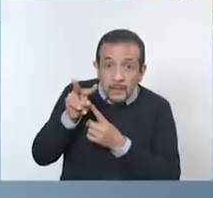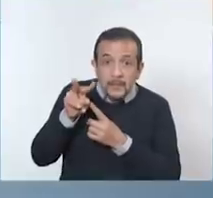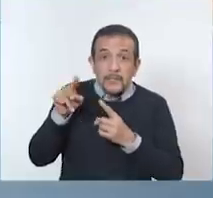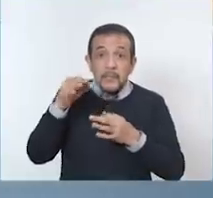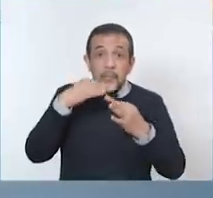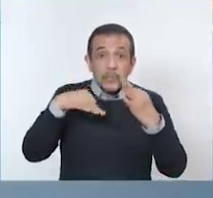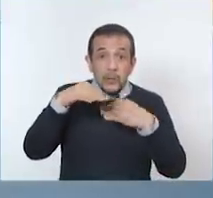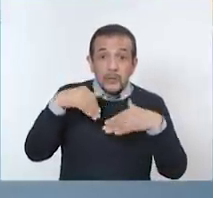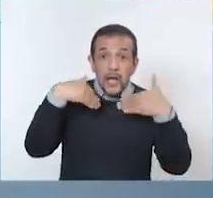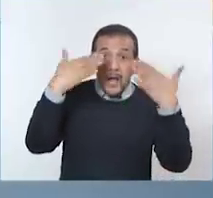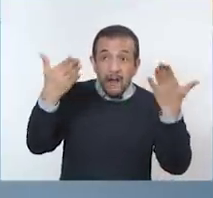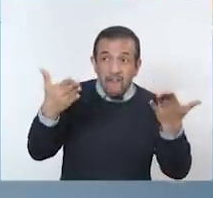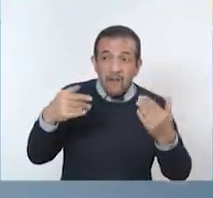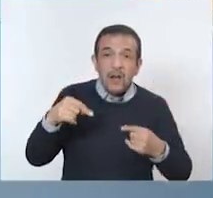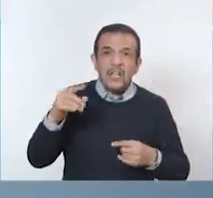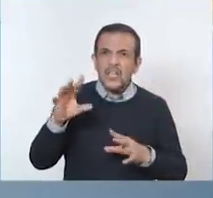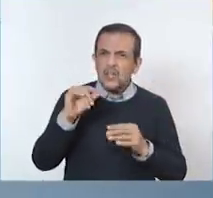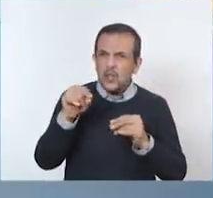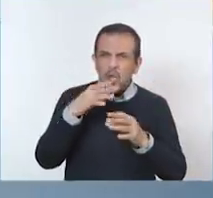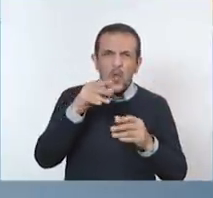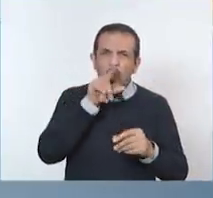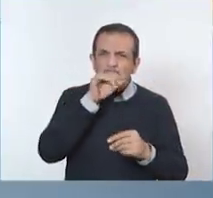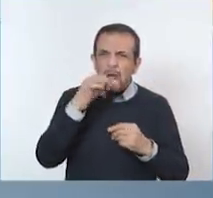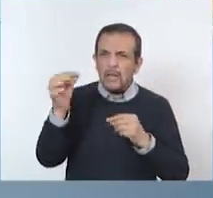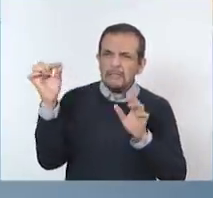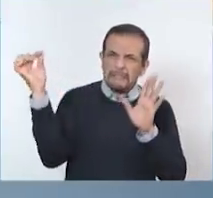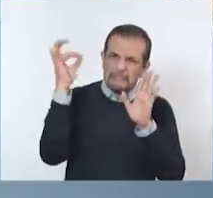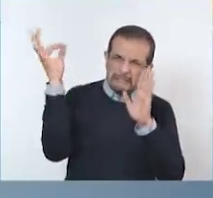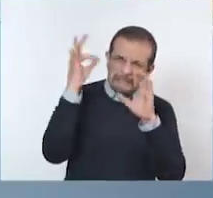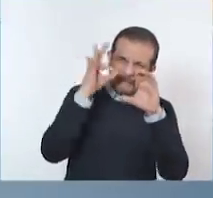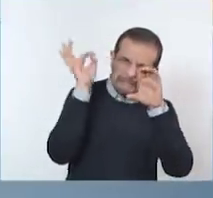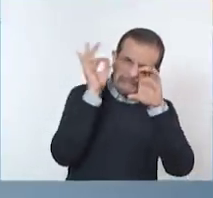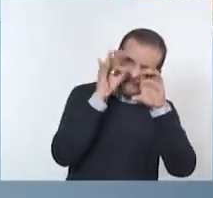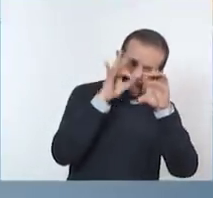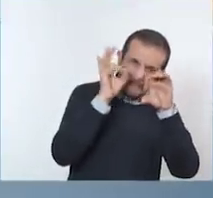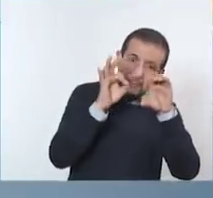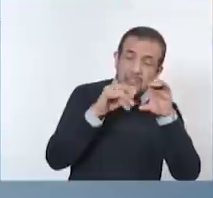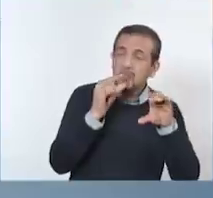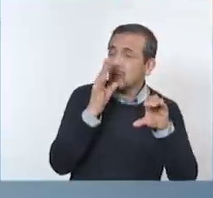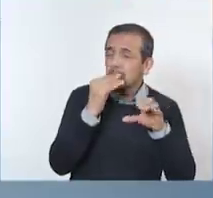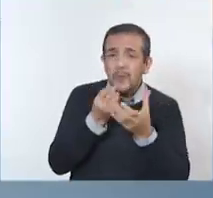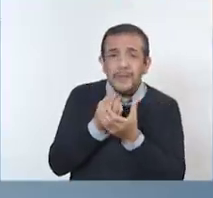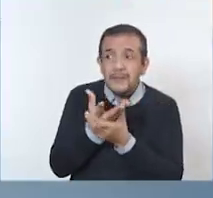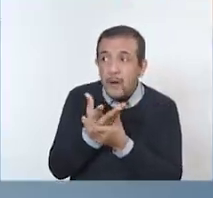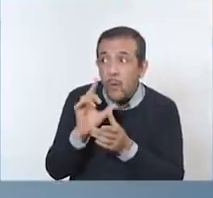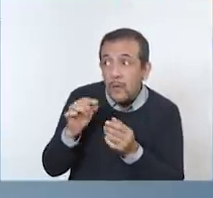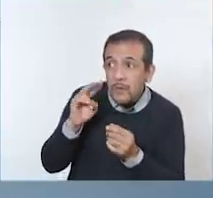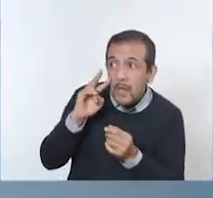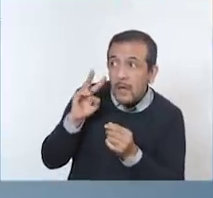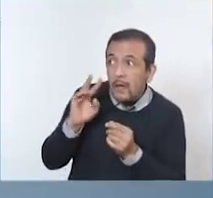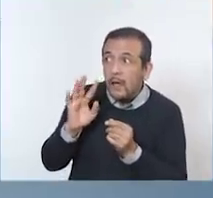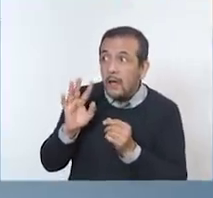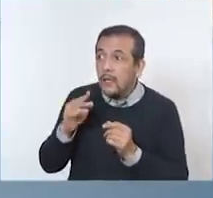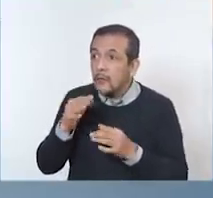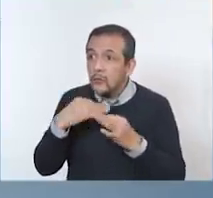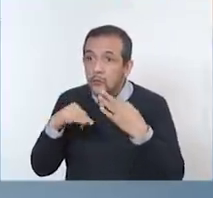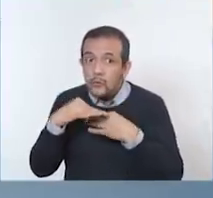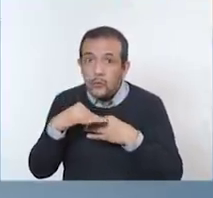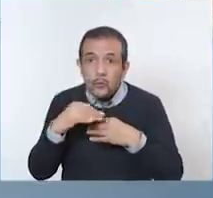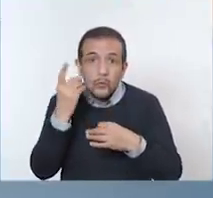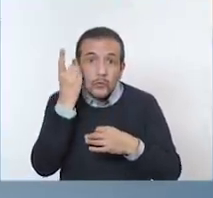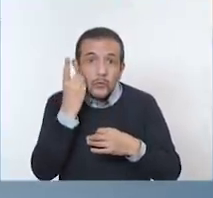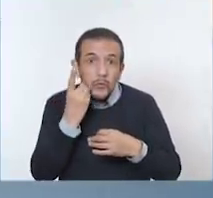pájaros le picoteaban, no podía salir. Cuando escuchó que ya todos se habían